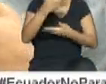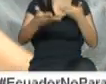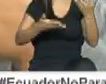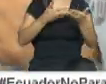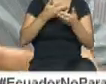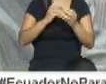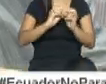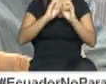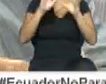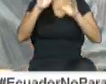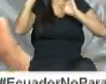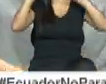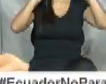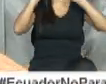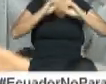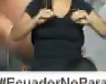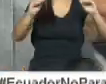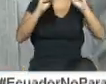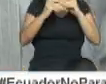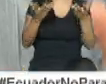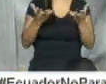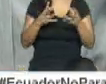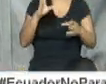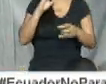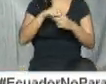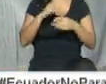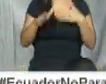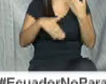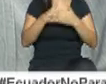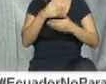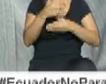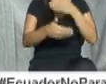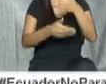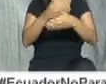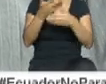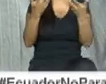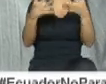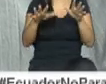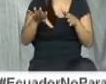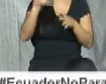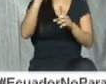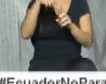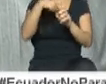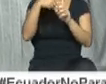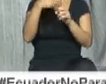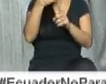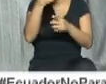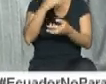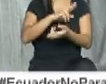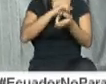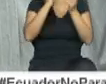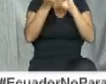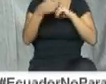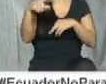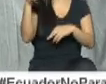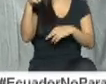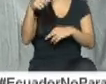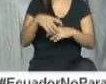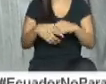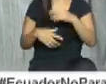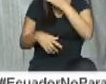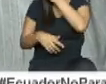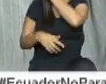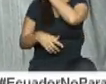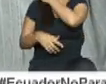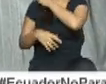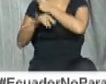desarrollar una estrategia, ¿no? Y llevar a cabo un proceso que permita hacer las reformas que el ISBA requiere, porque